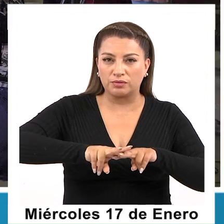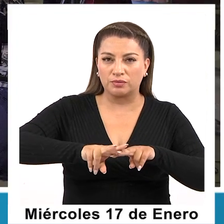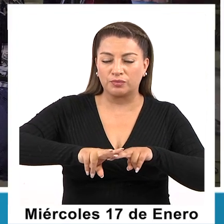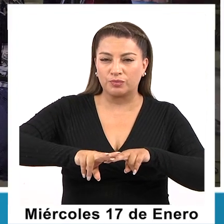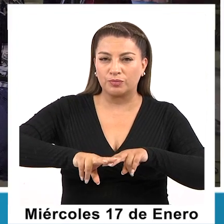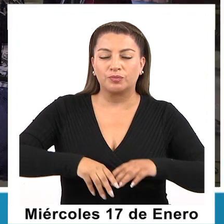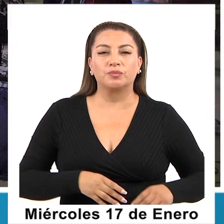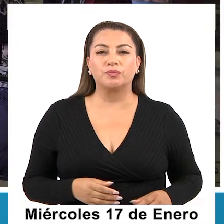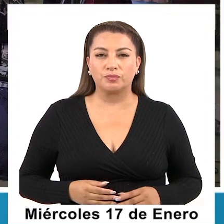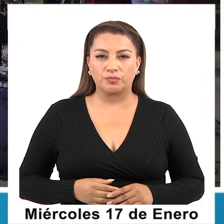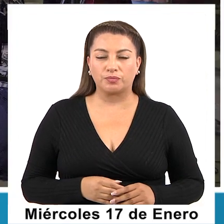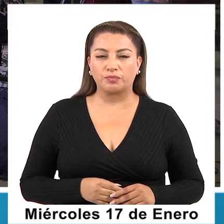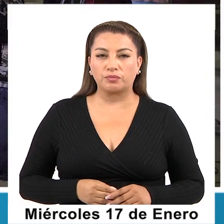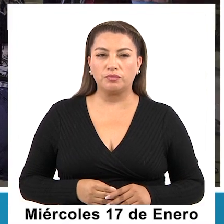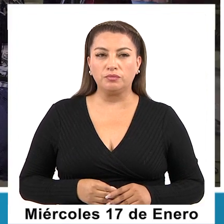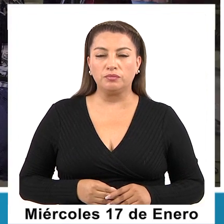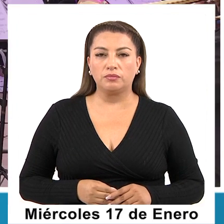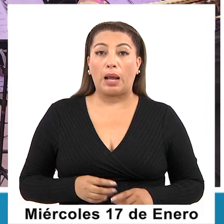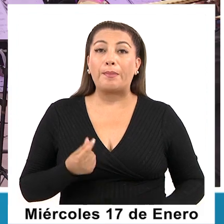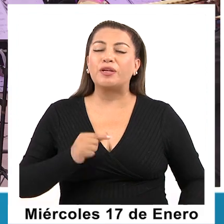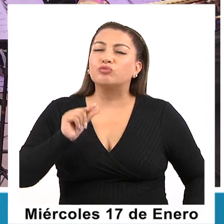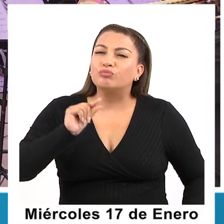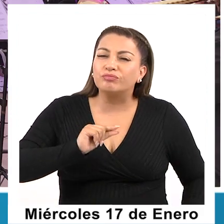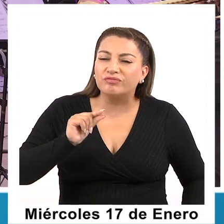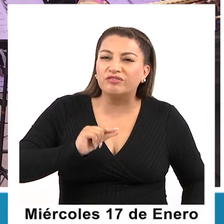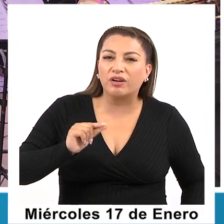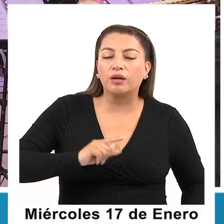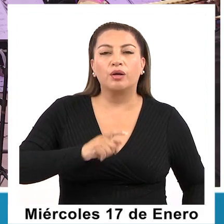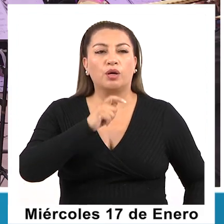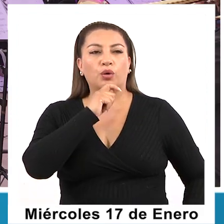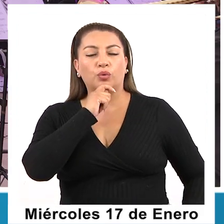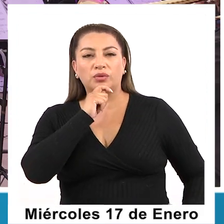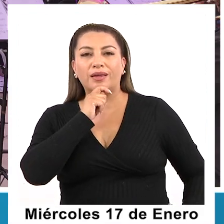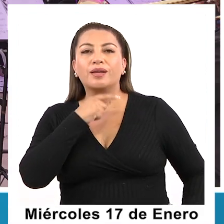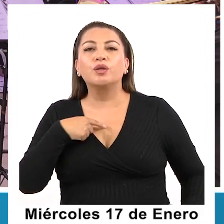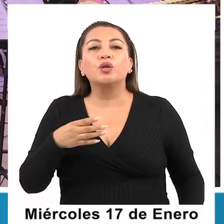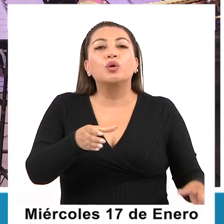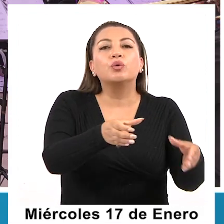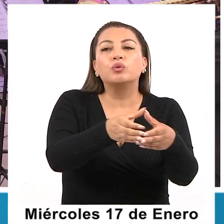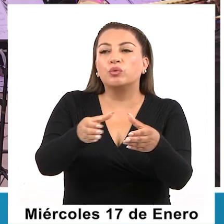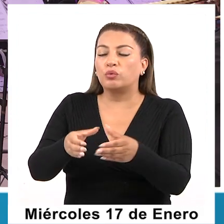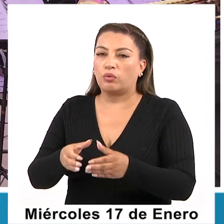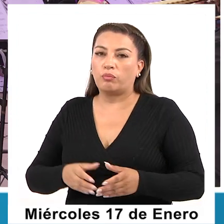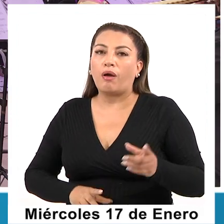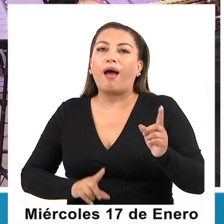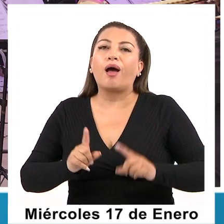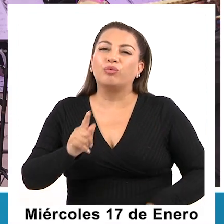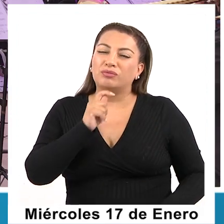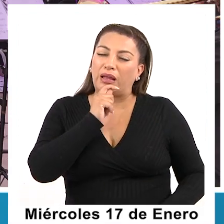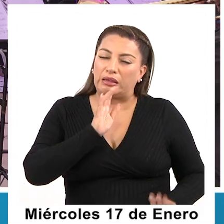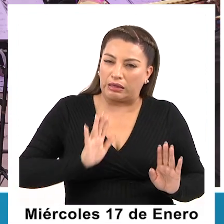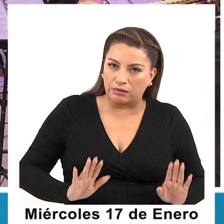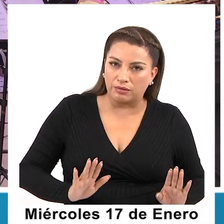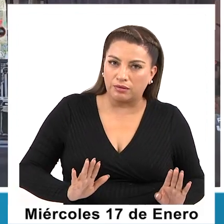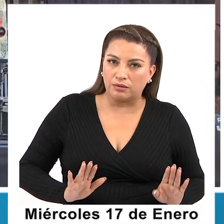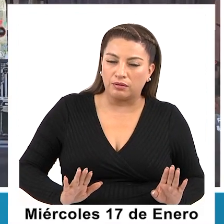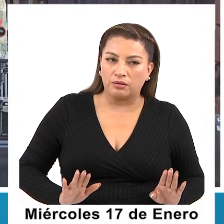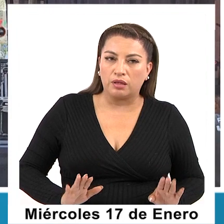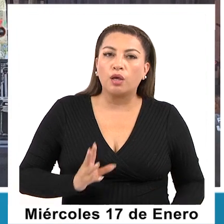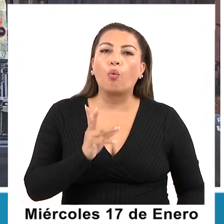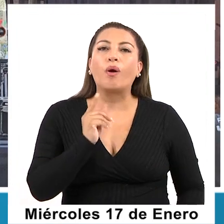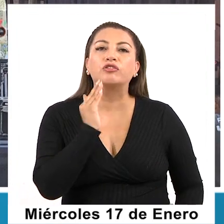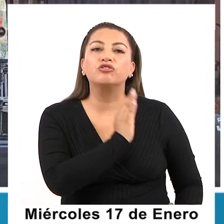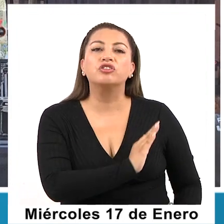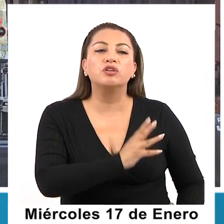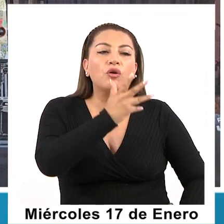a bajo costo, ya que son talleres grupales, pero eso depende del taller, ya, y de cuántos